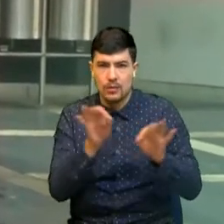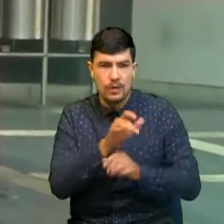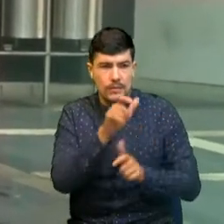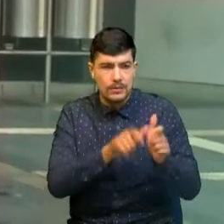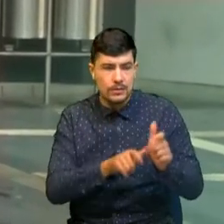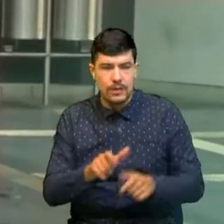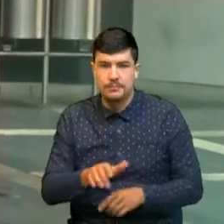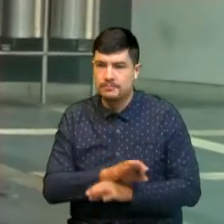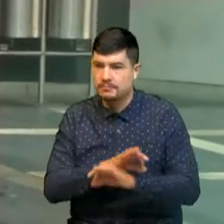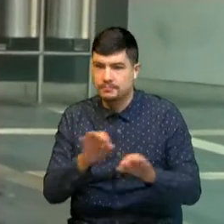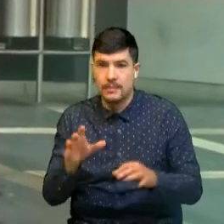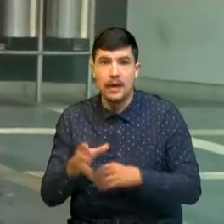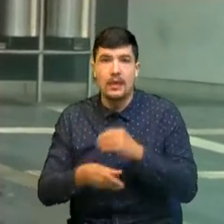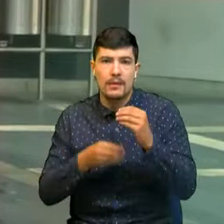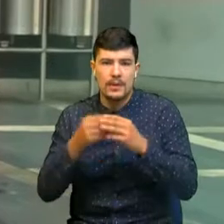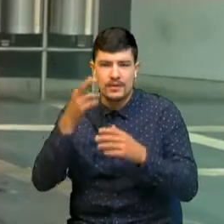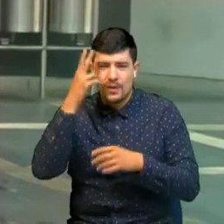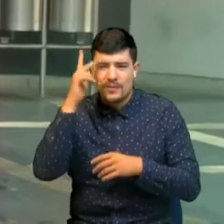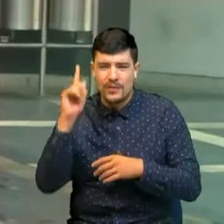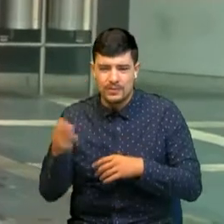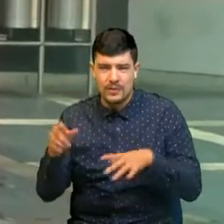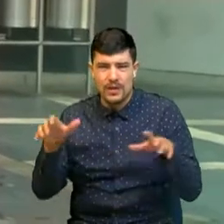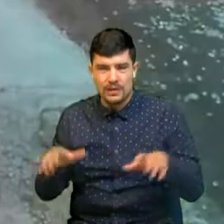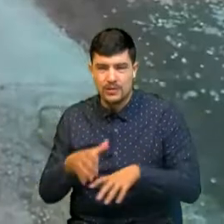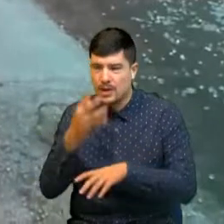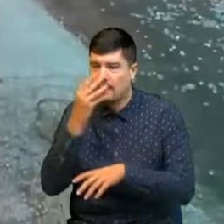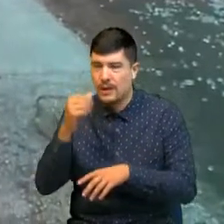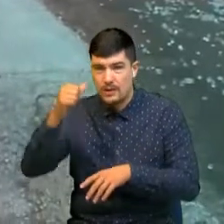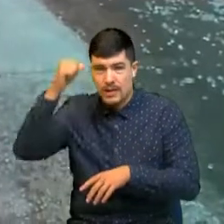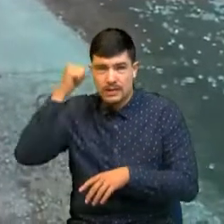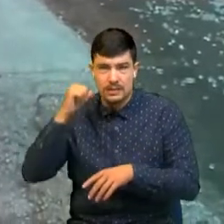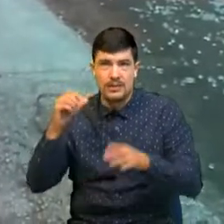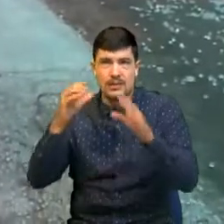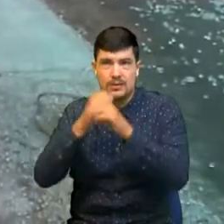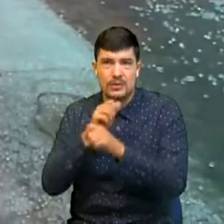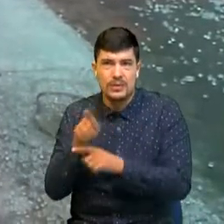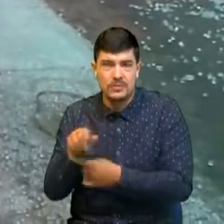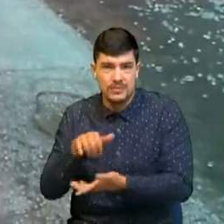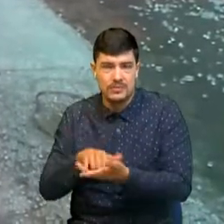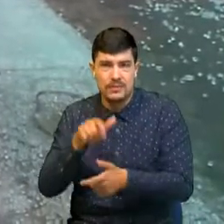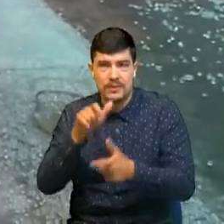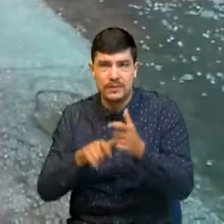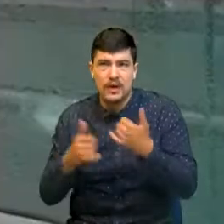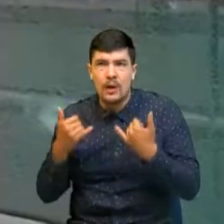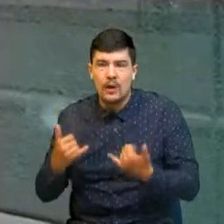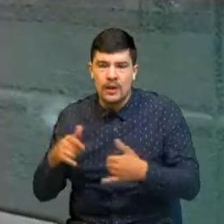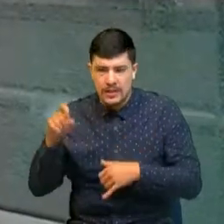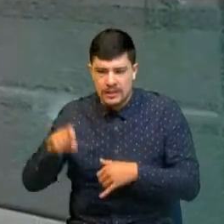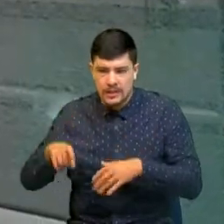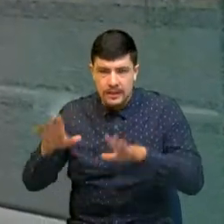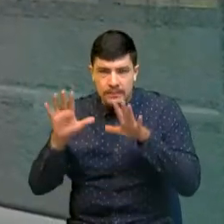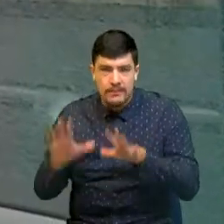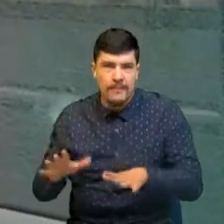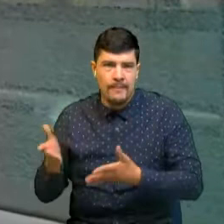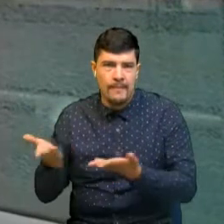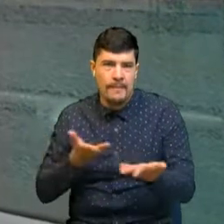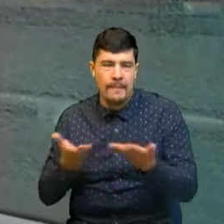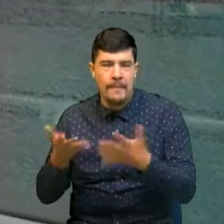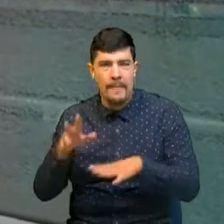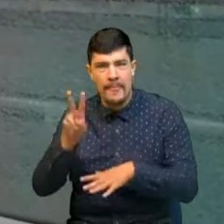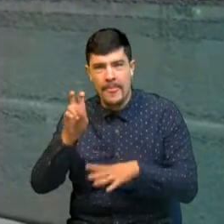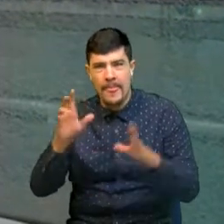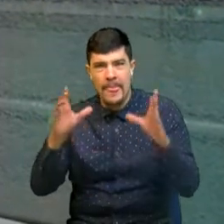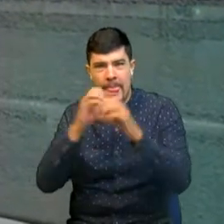usuario y obviamente si por por estos hechos vandálicos que se presentaron en las horas de la noche fue necesario suspender el servicio sobre las